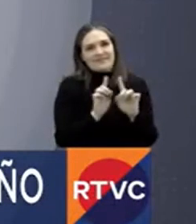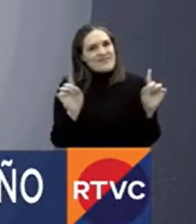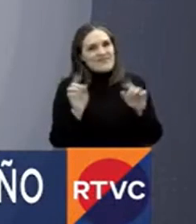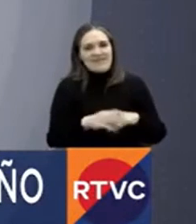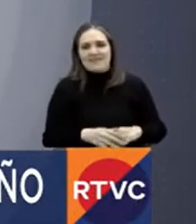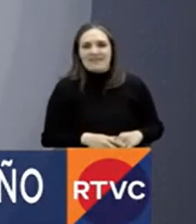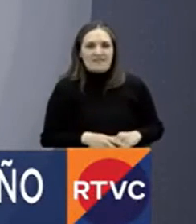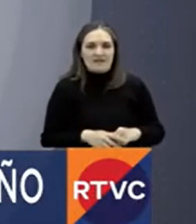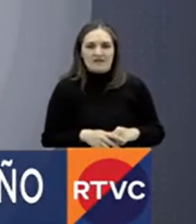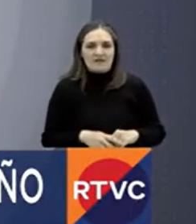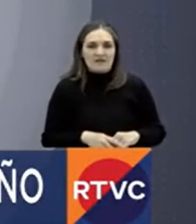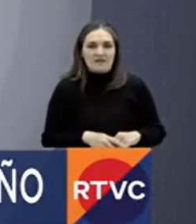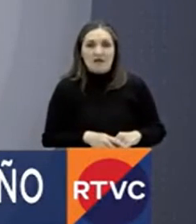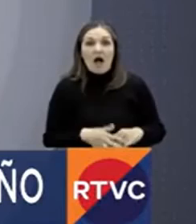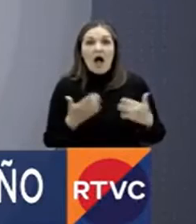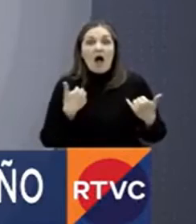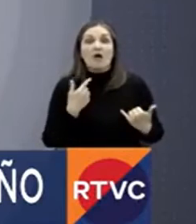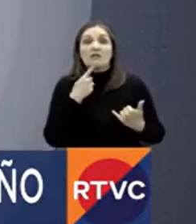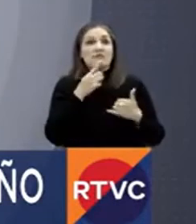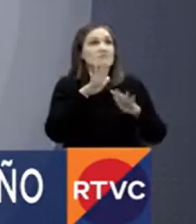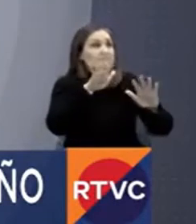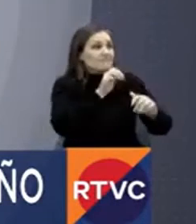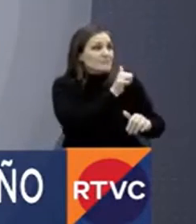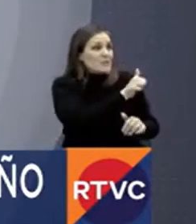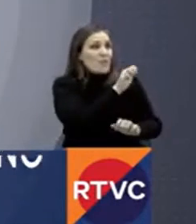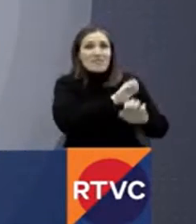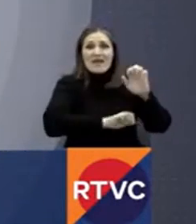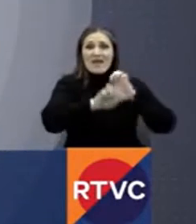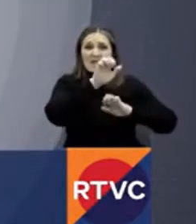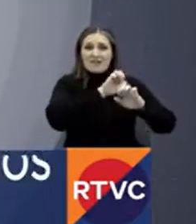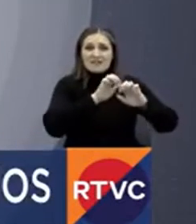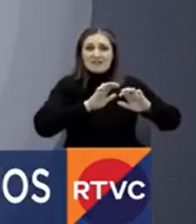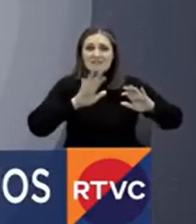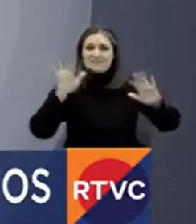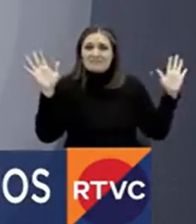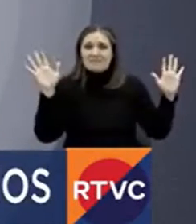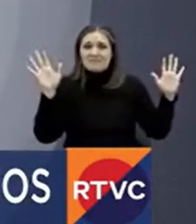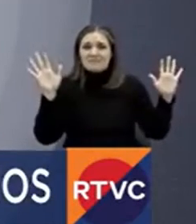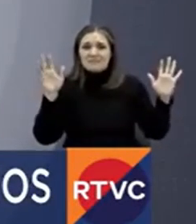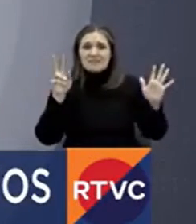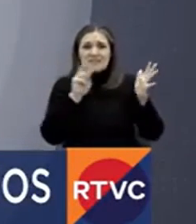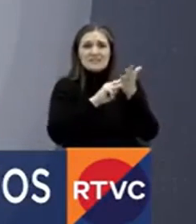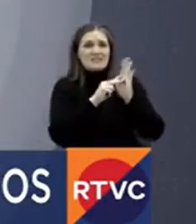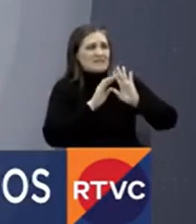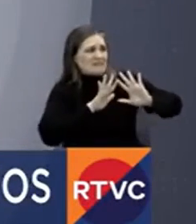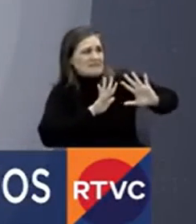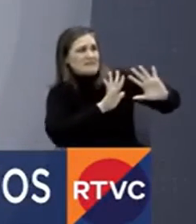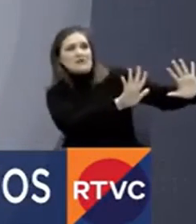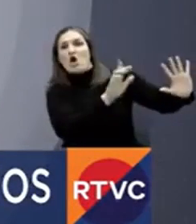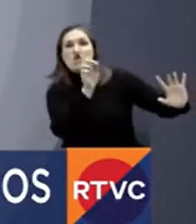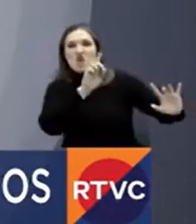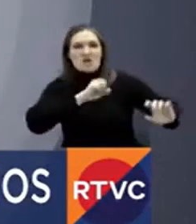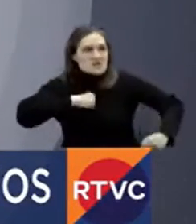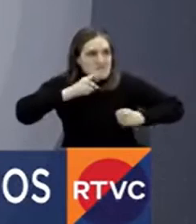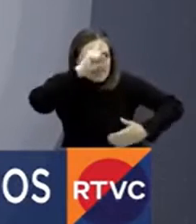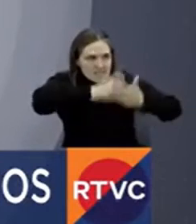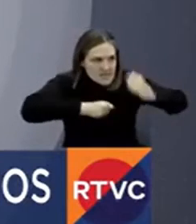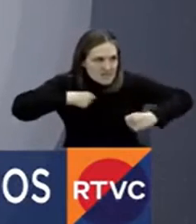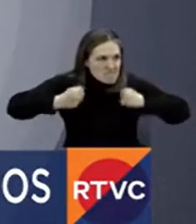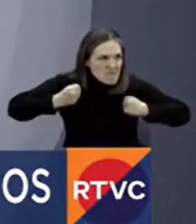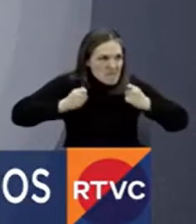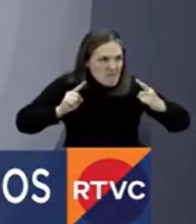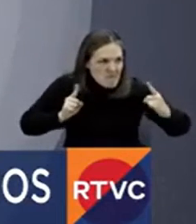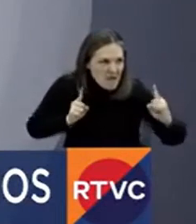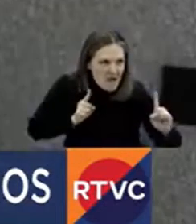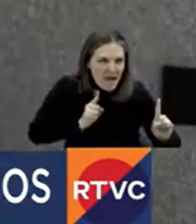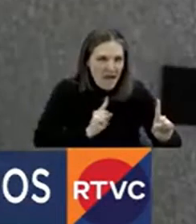comité no validó la defensa propia y por el contrario, el argumento es que no se limitó a ser una forma de repeler una agresión previa, sino que fue una reacción